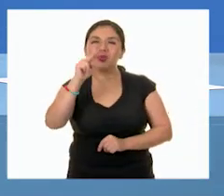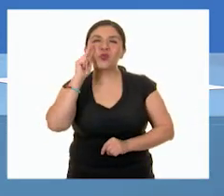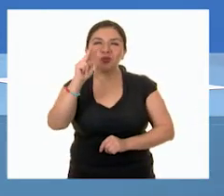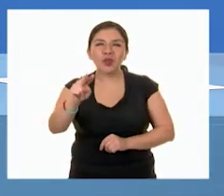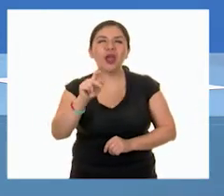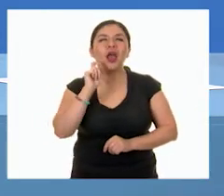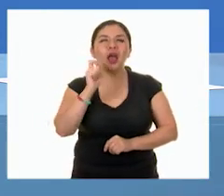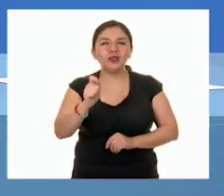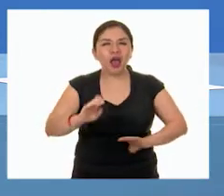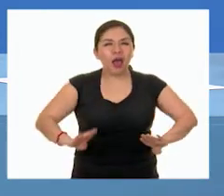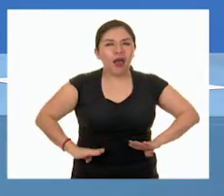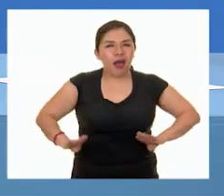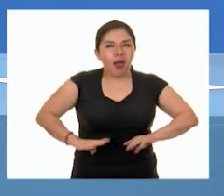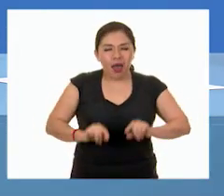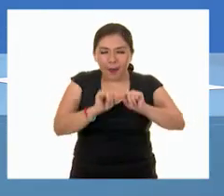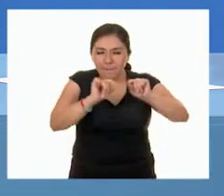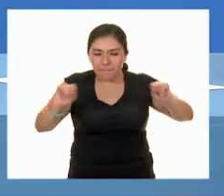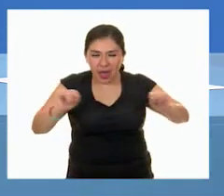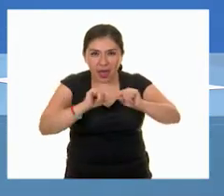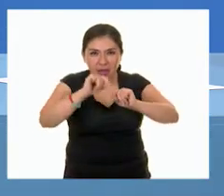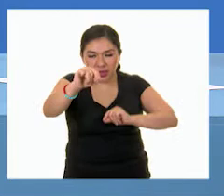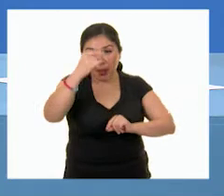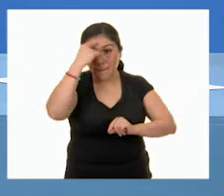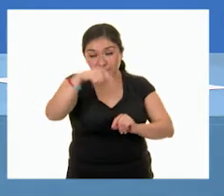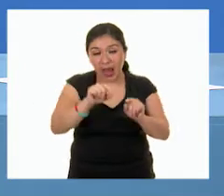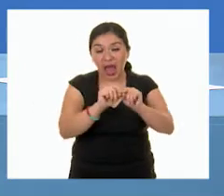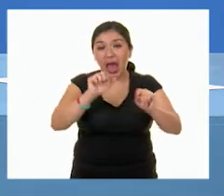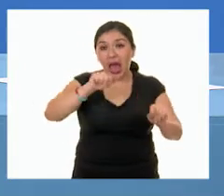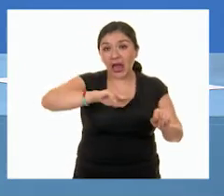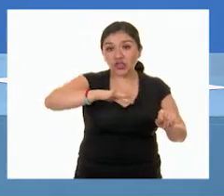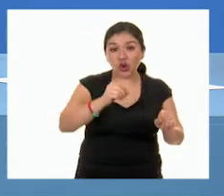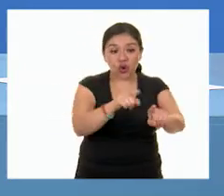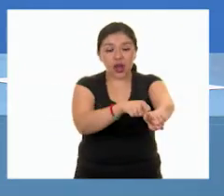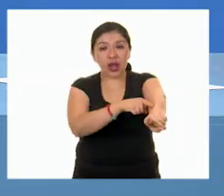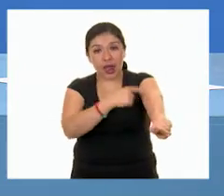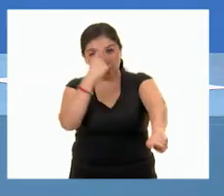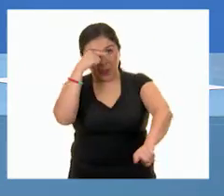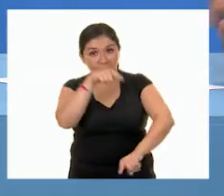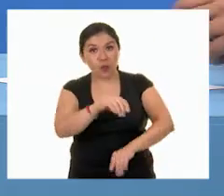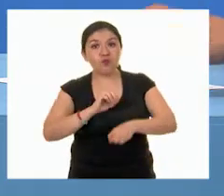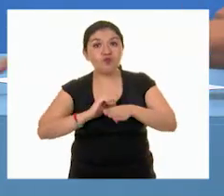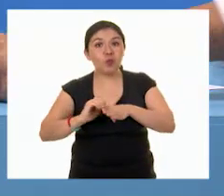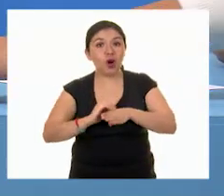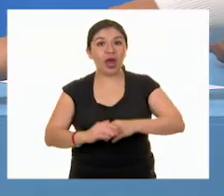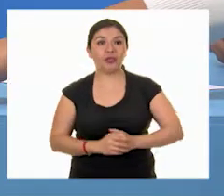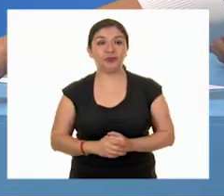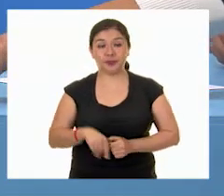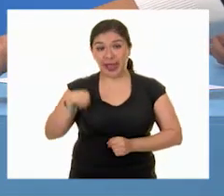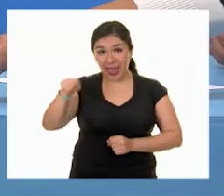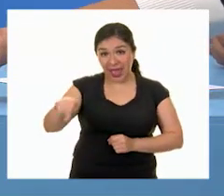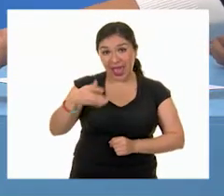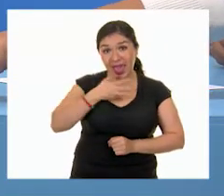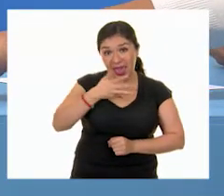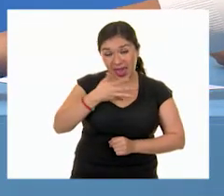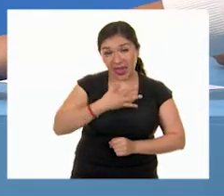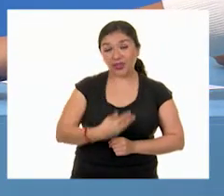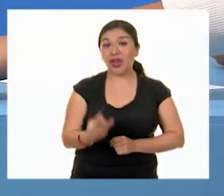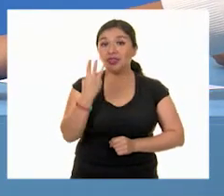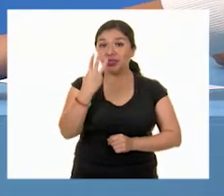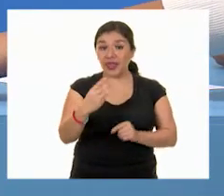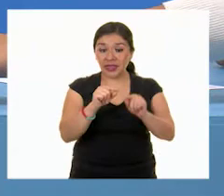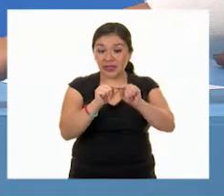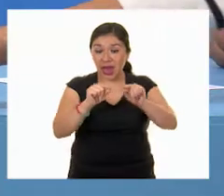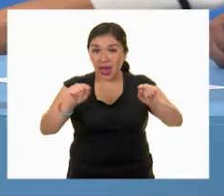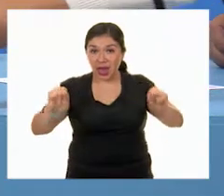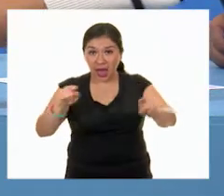las dimensiones de ancho y largo del prisma morado? Pues este tiene 3 de